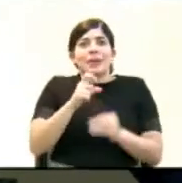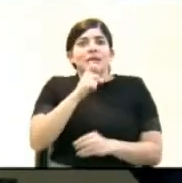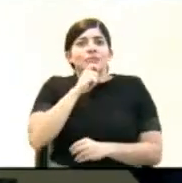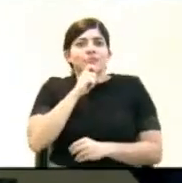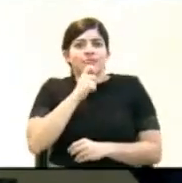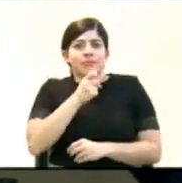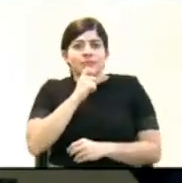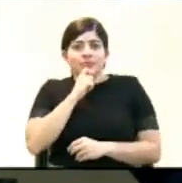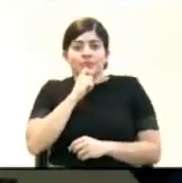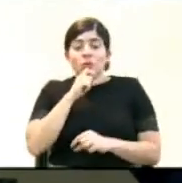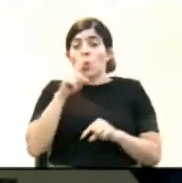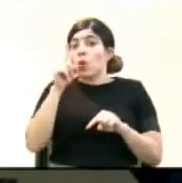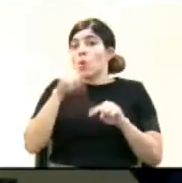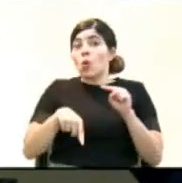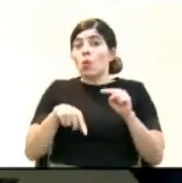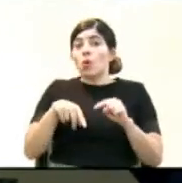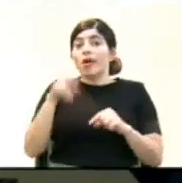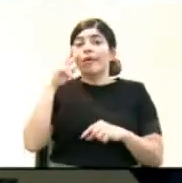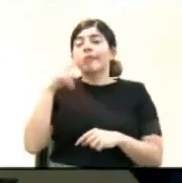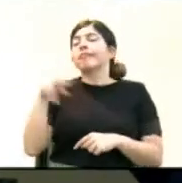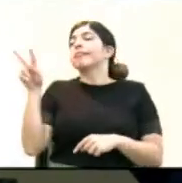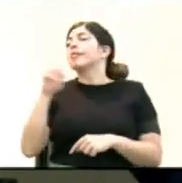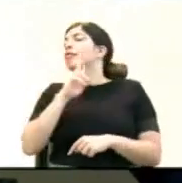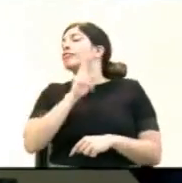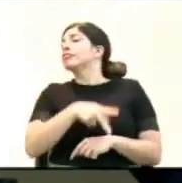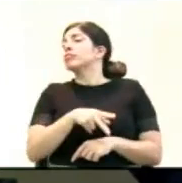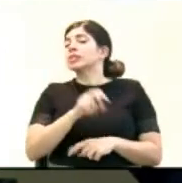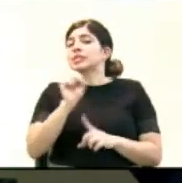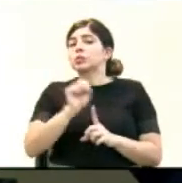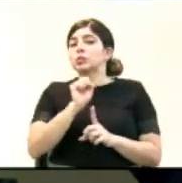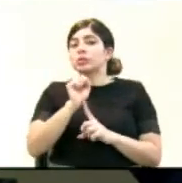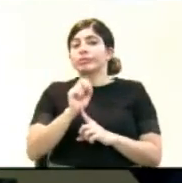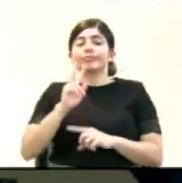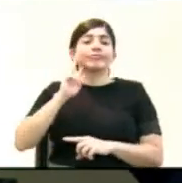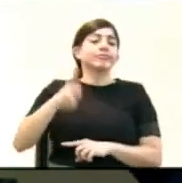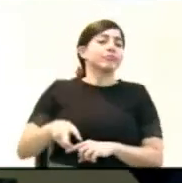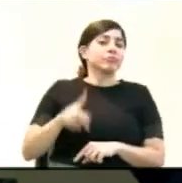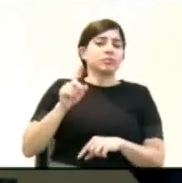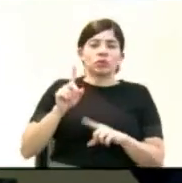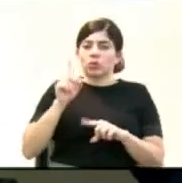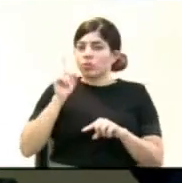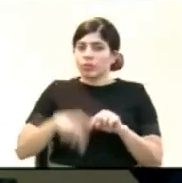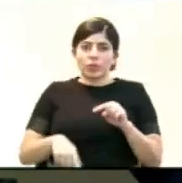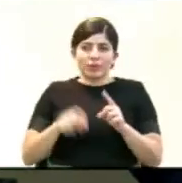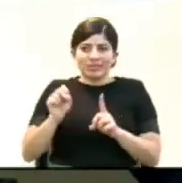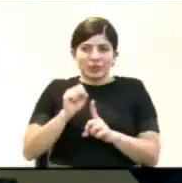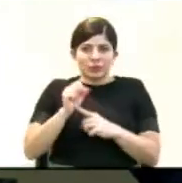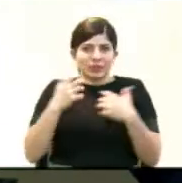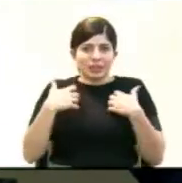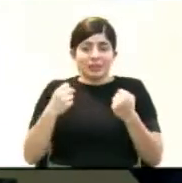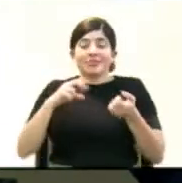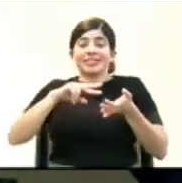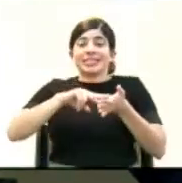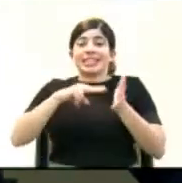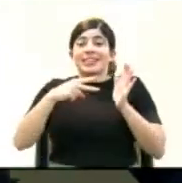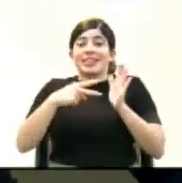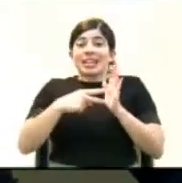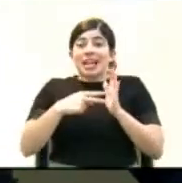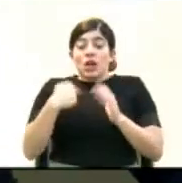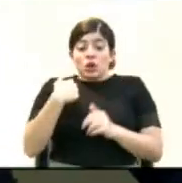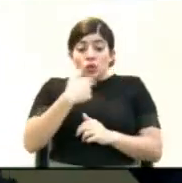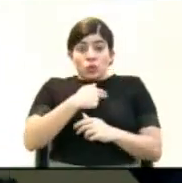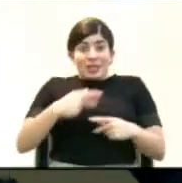No podemos mirar a otro lado e ignorar esta realidad sanitaria. En otras palabras,